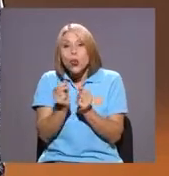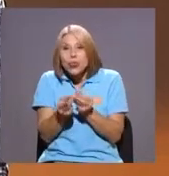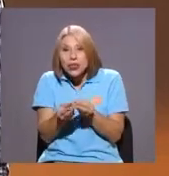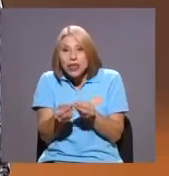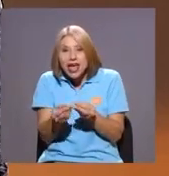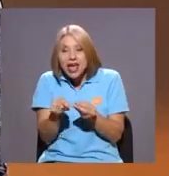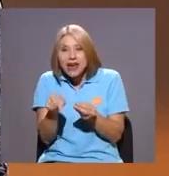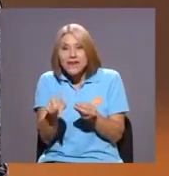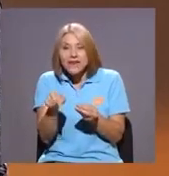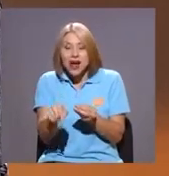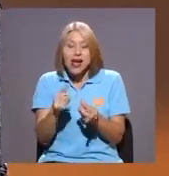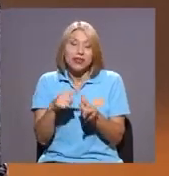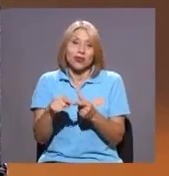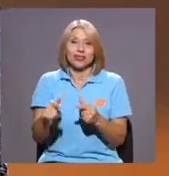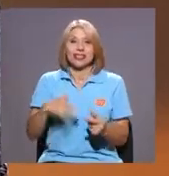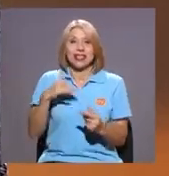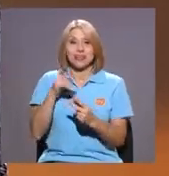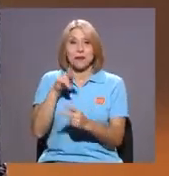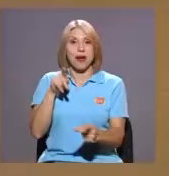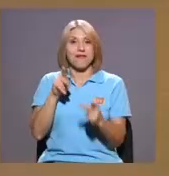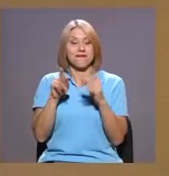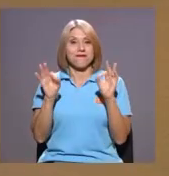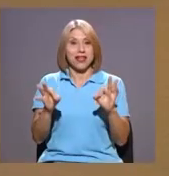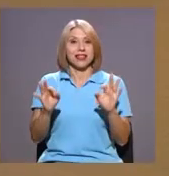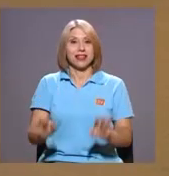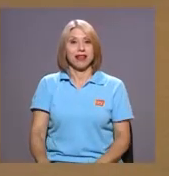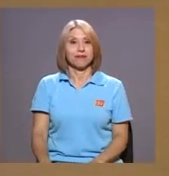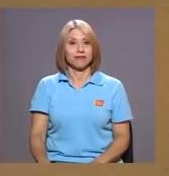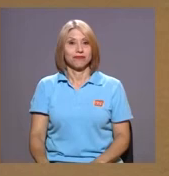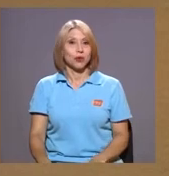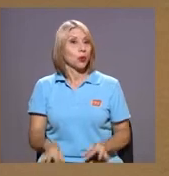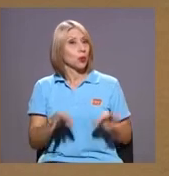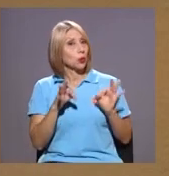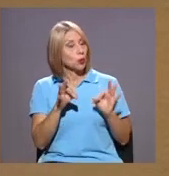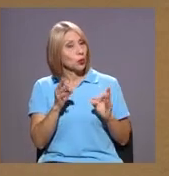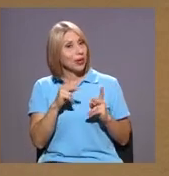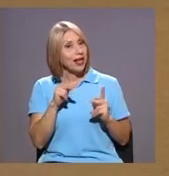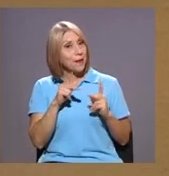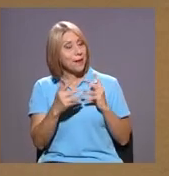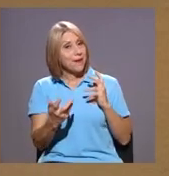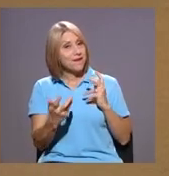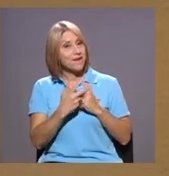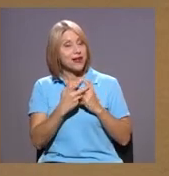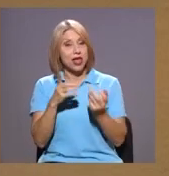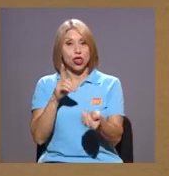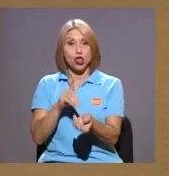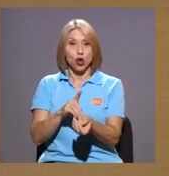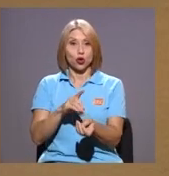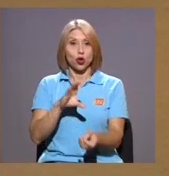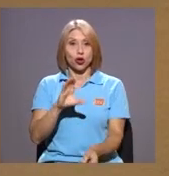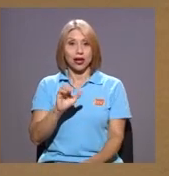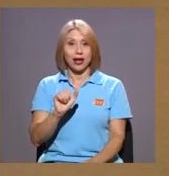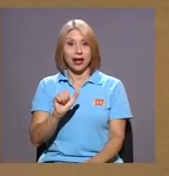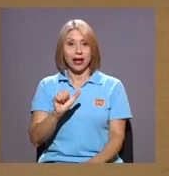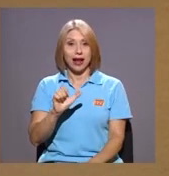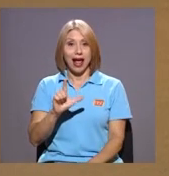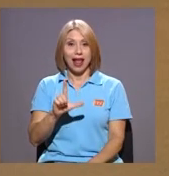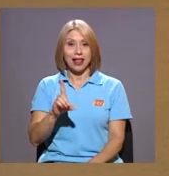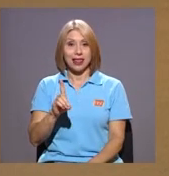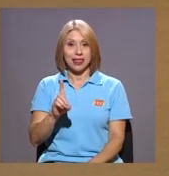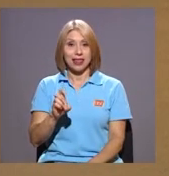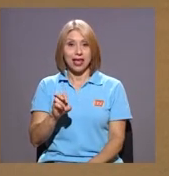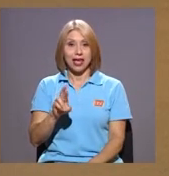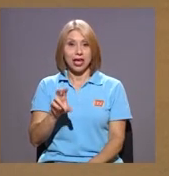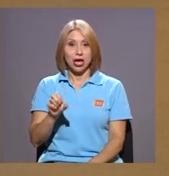fondo, perfecta. Ni mandado a hacer. El doctor Calderón, que a veces le tocaba